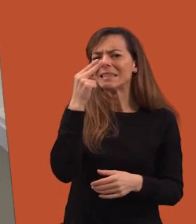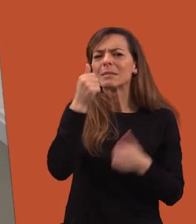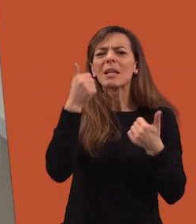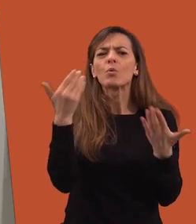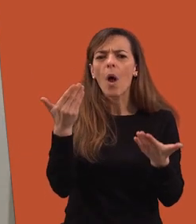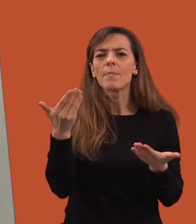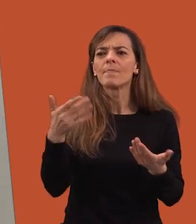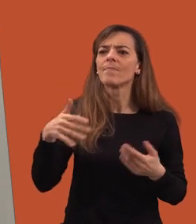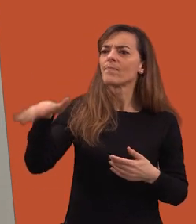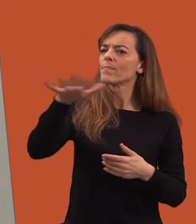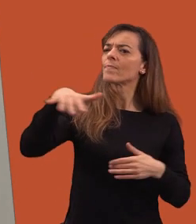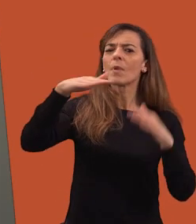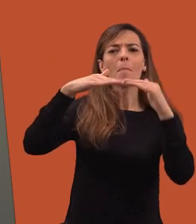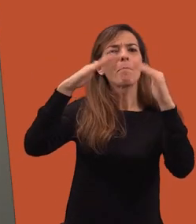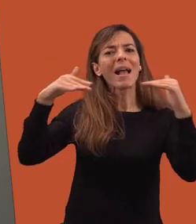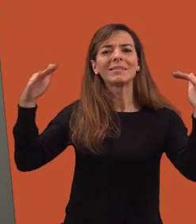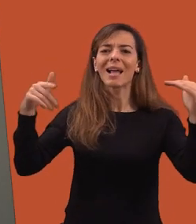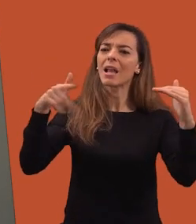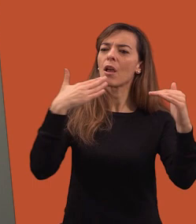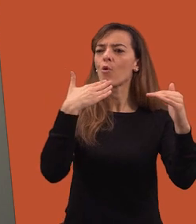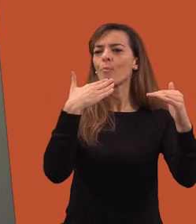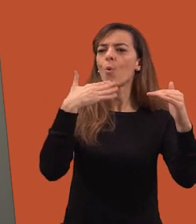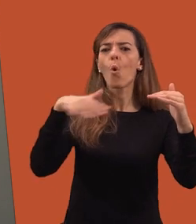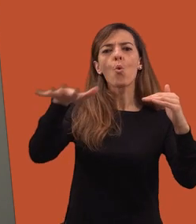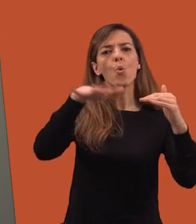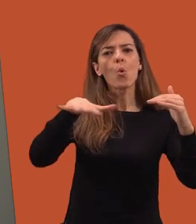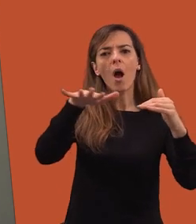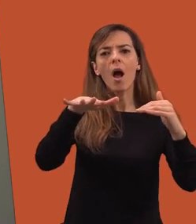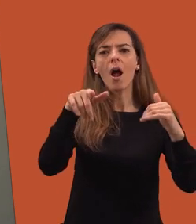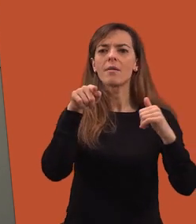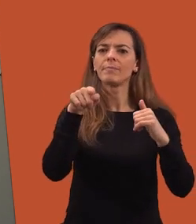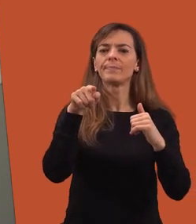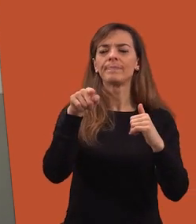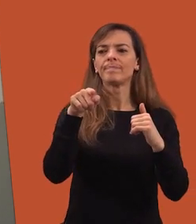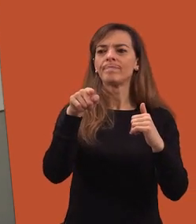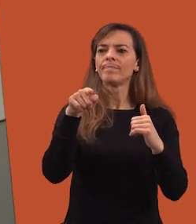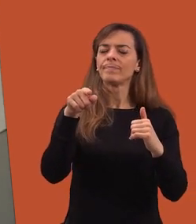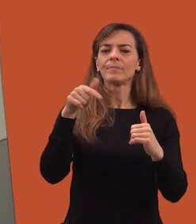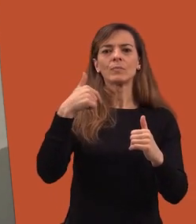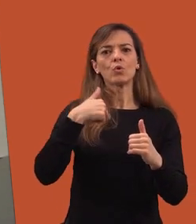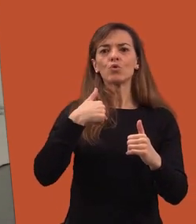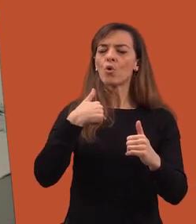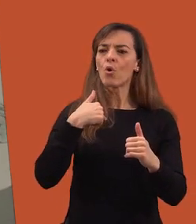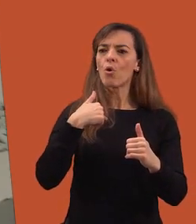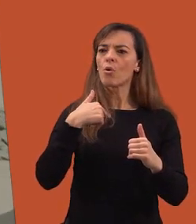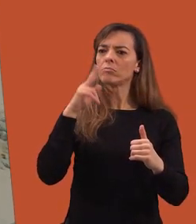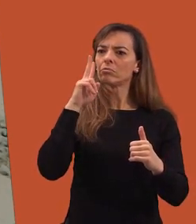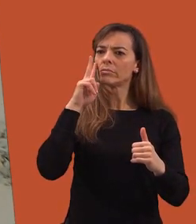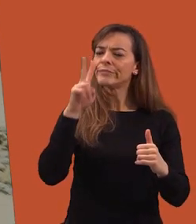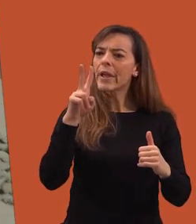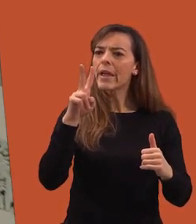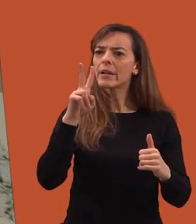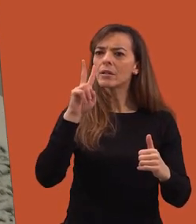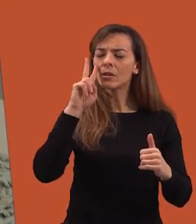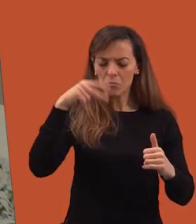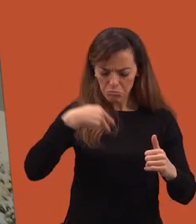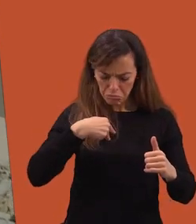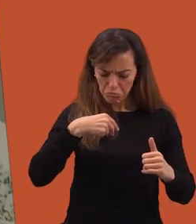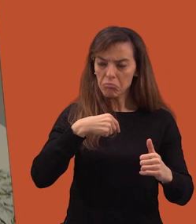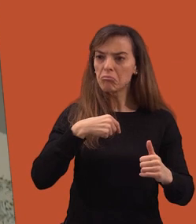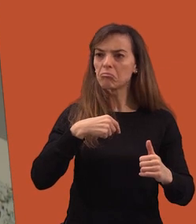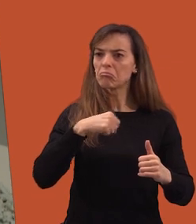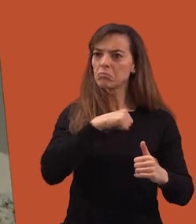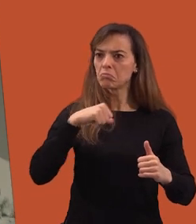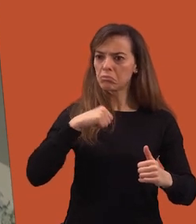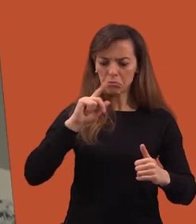paisaje como un lugar en el que yo me puedo me puedo identificar de alguna forma que puedo